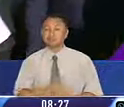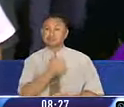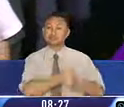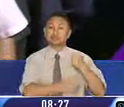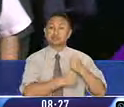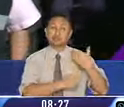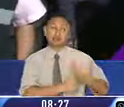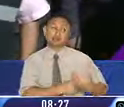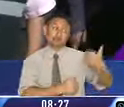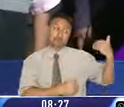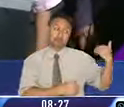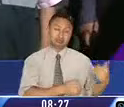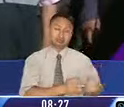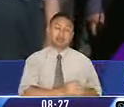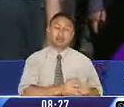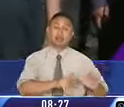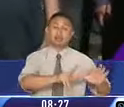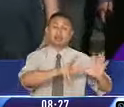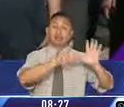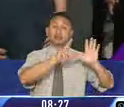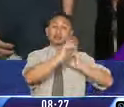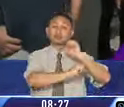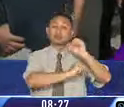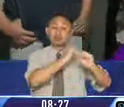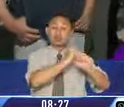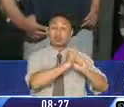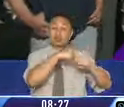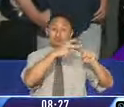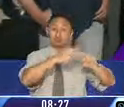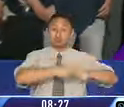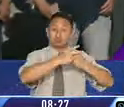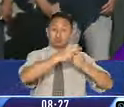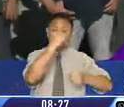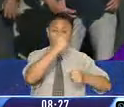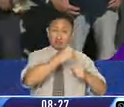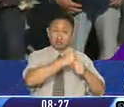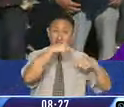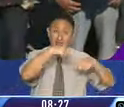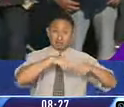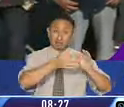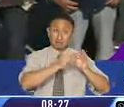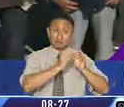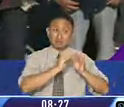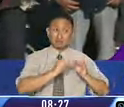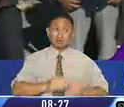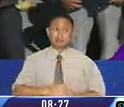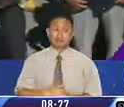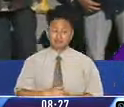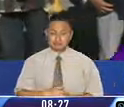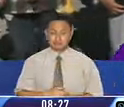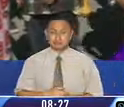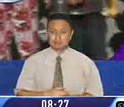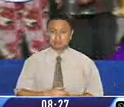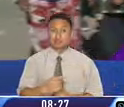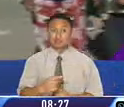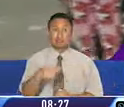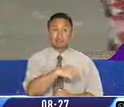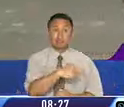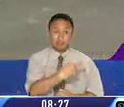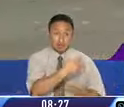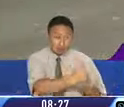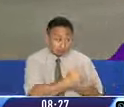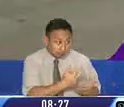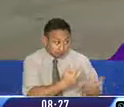años, exactamente 8 cuando iniciaron los trabajos de alcantarillado, y hasta el momento los vecinos no tienen ninguna respuesta. Mi